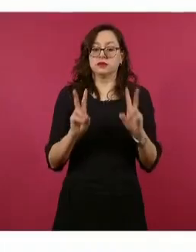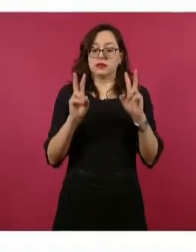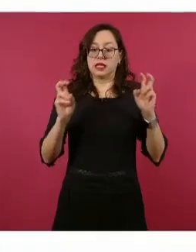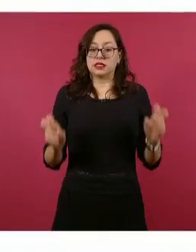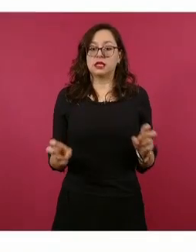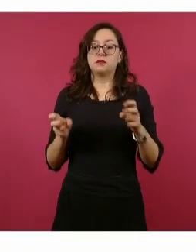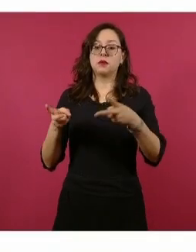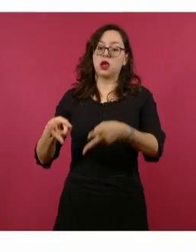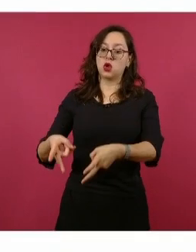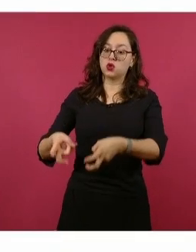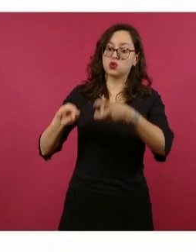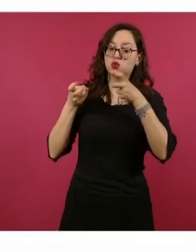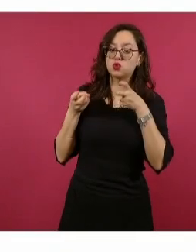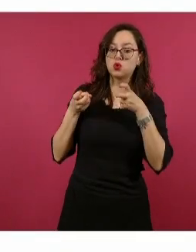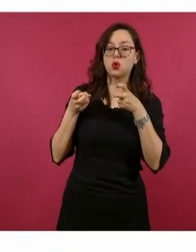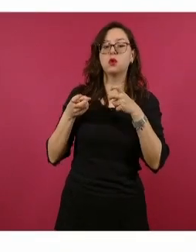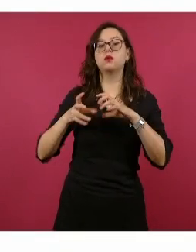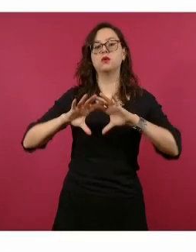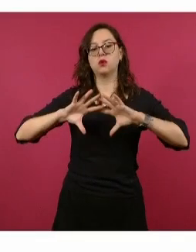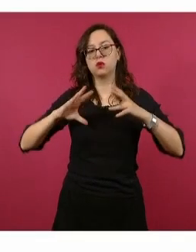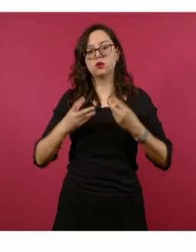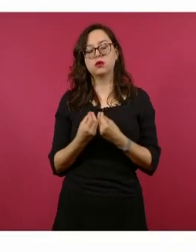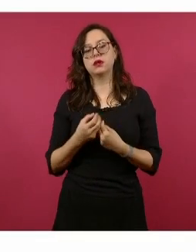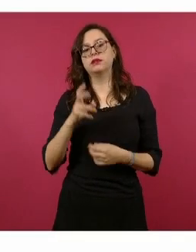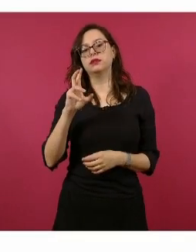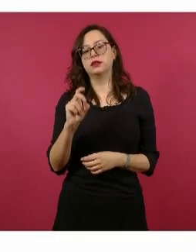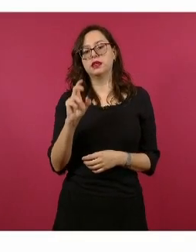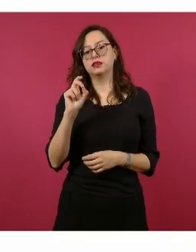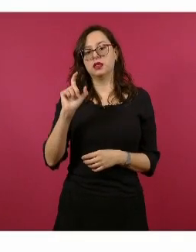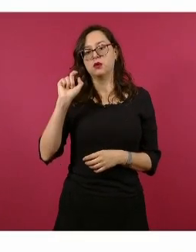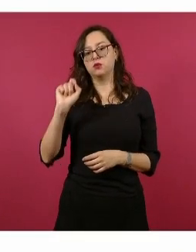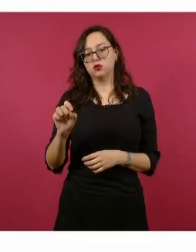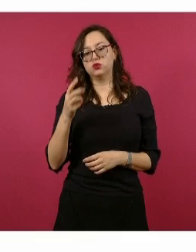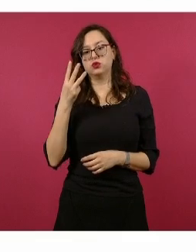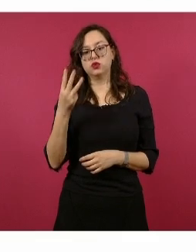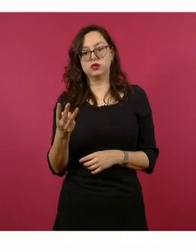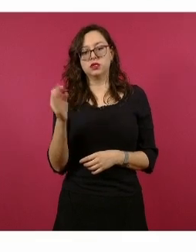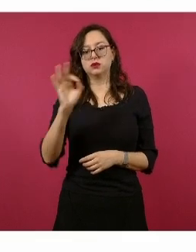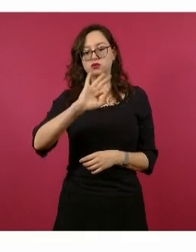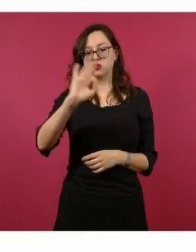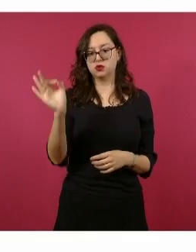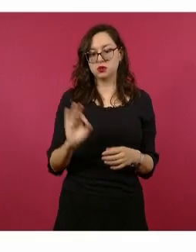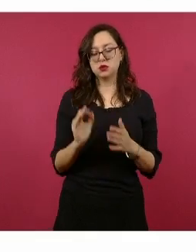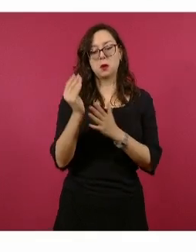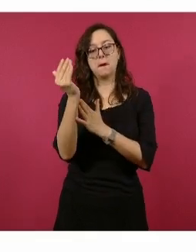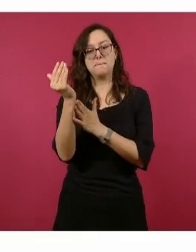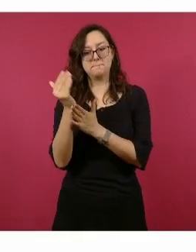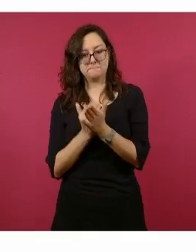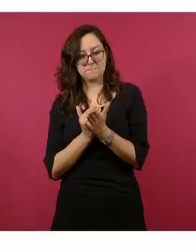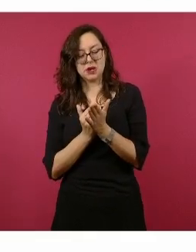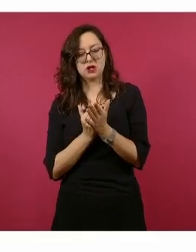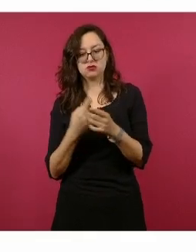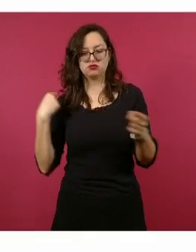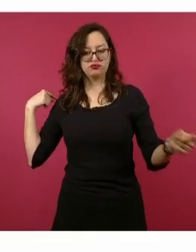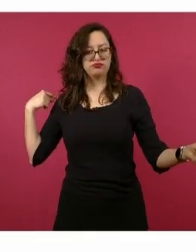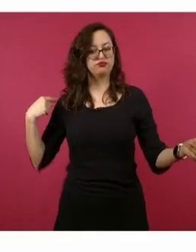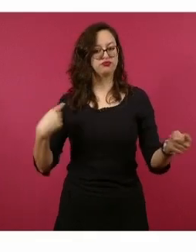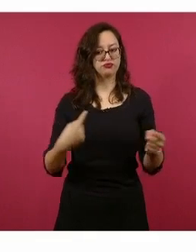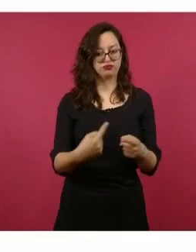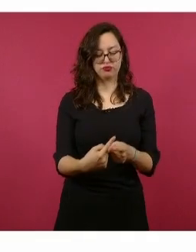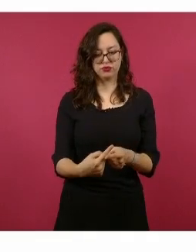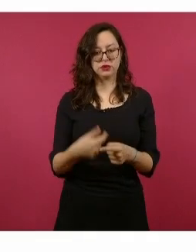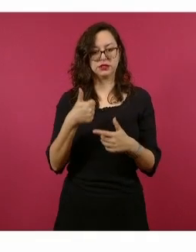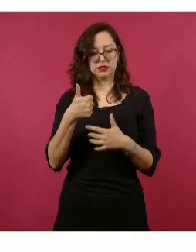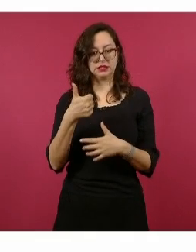30.3 por ciento en comparación con diciembre de 2018. Adelante. En el